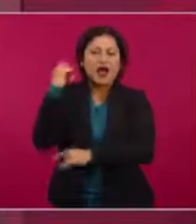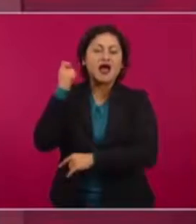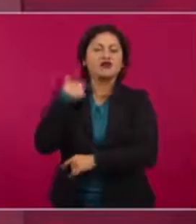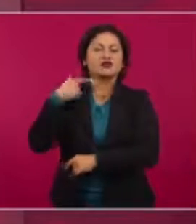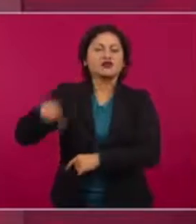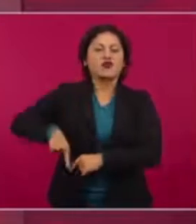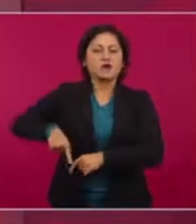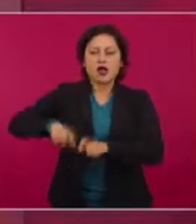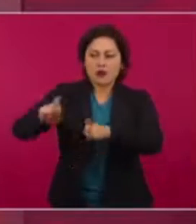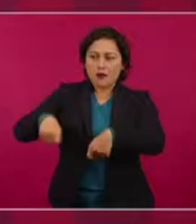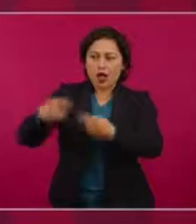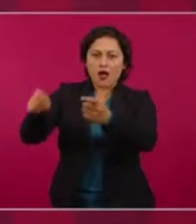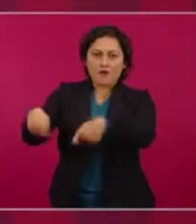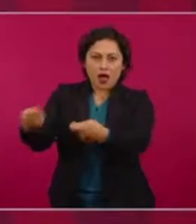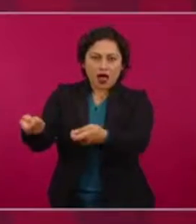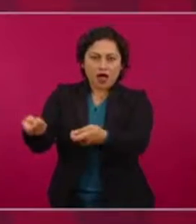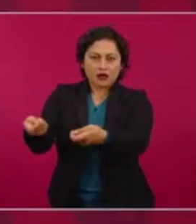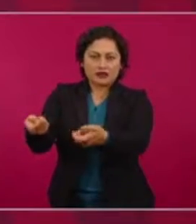gobierno pasado.